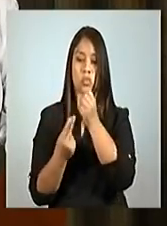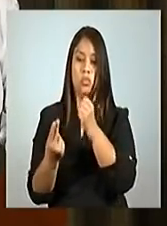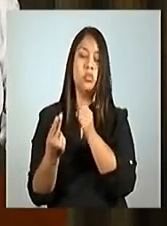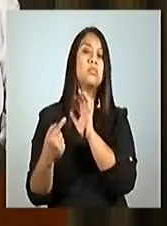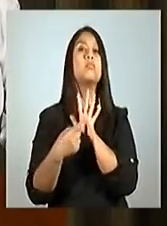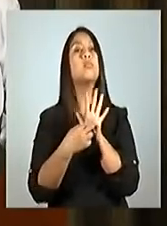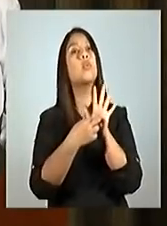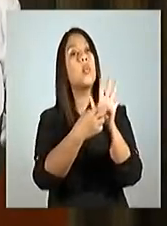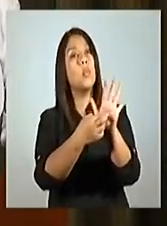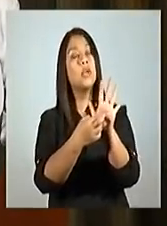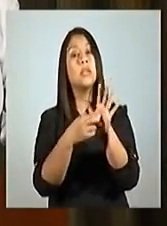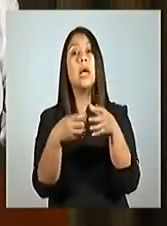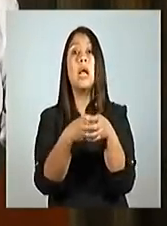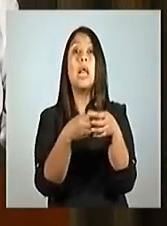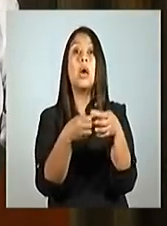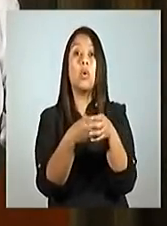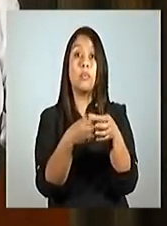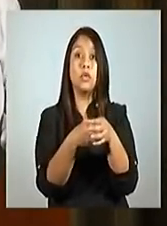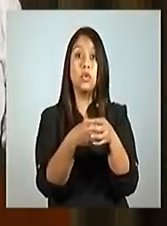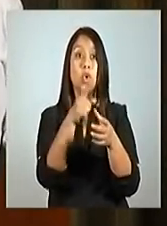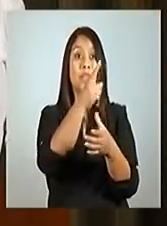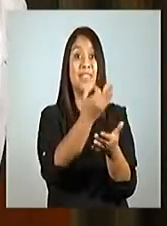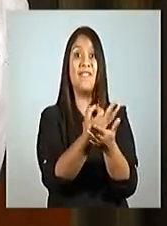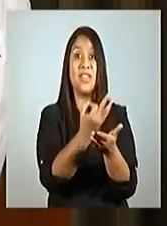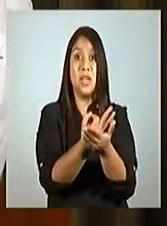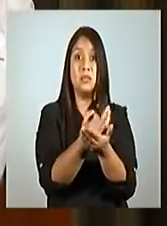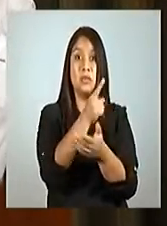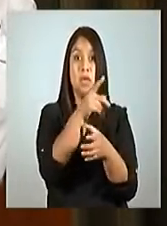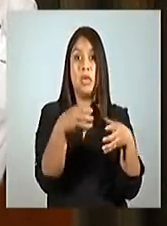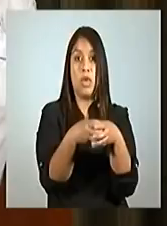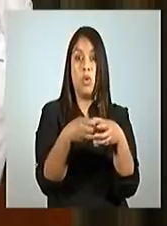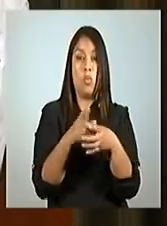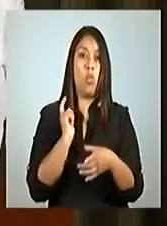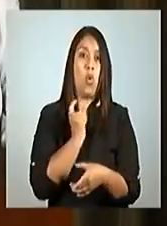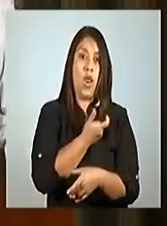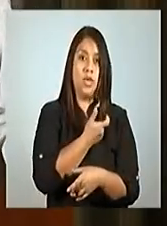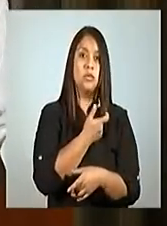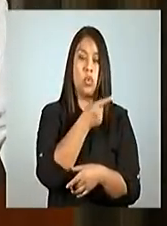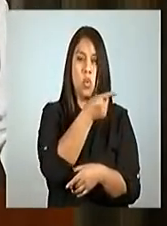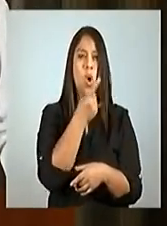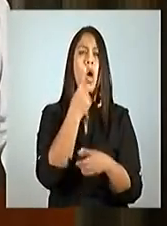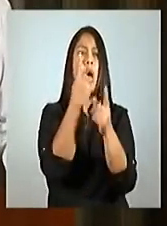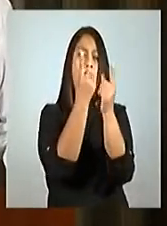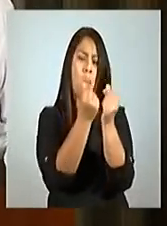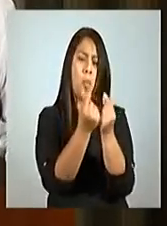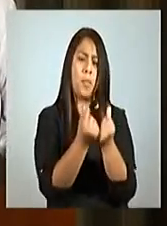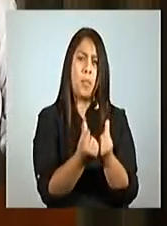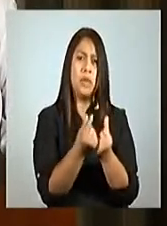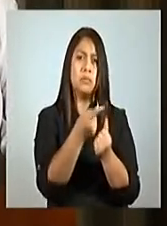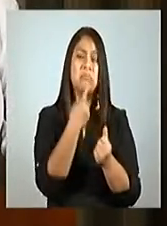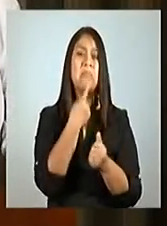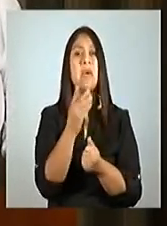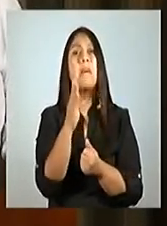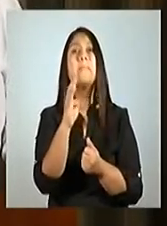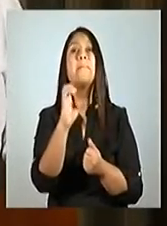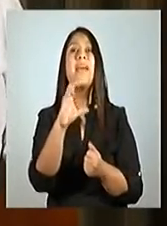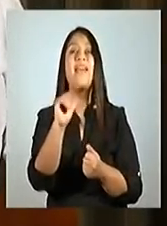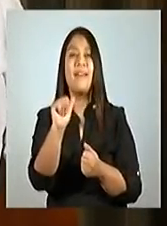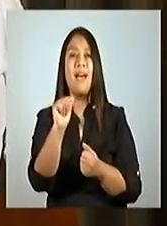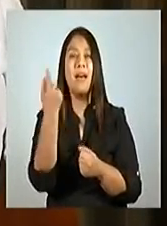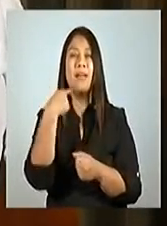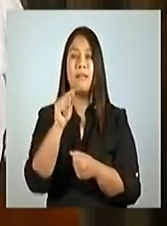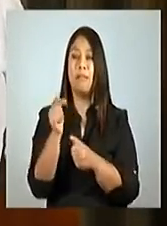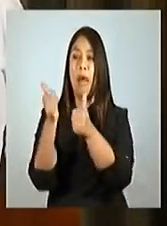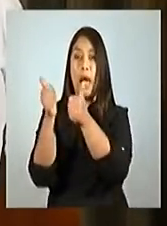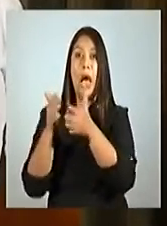le proponga a la Comisión de Finanzas del Congreso de la República un financiamiento vía beca para